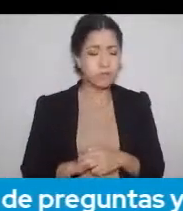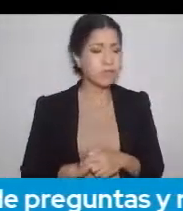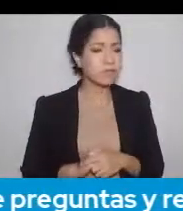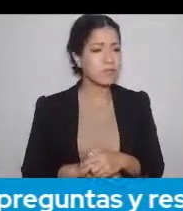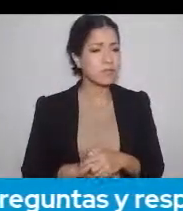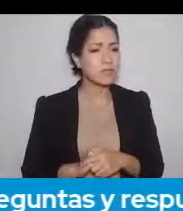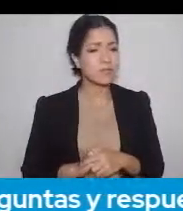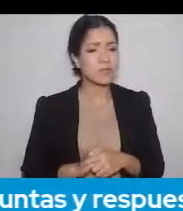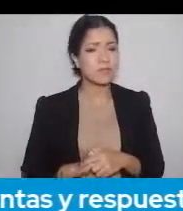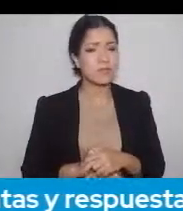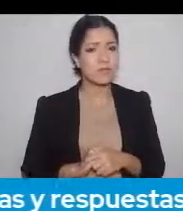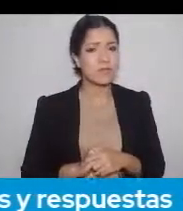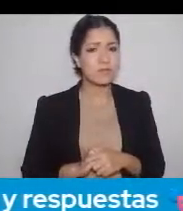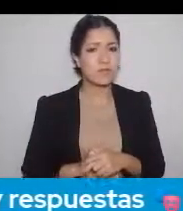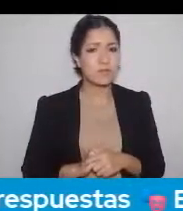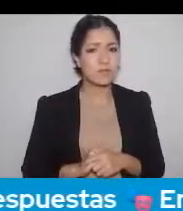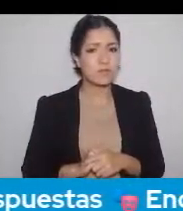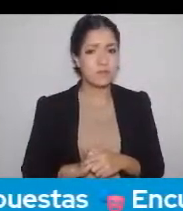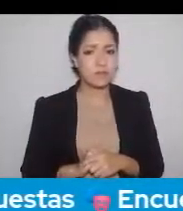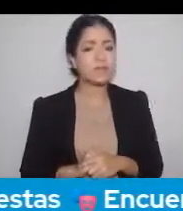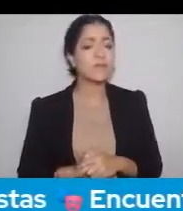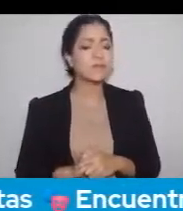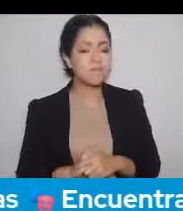Me acordaré de ti.